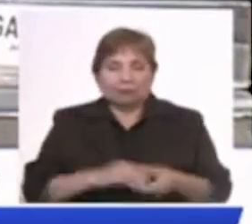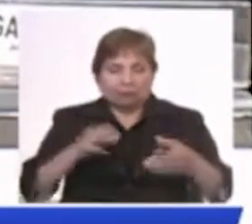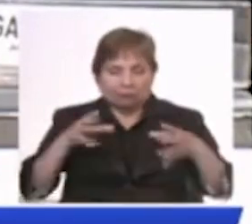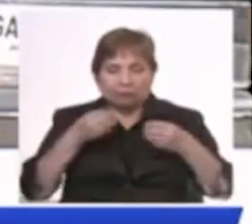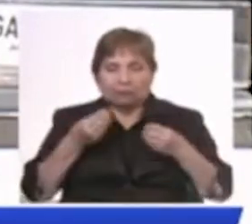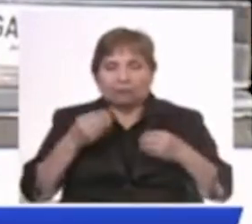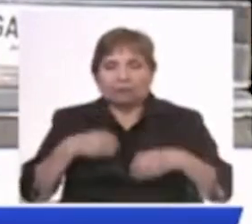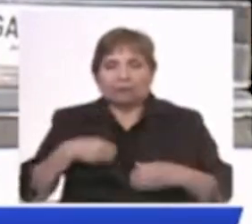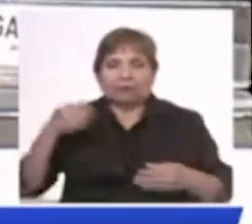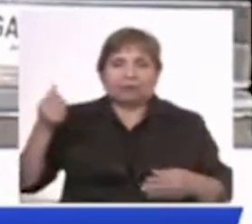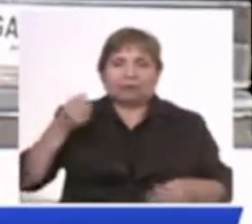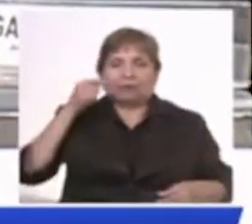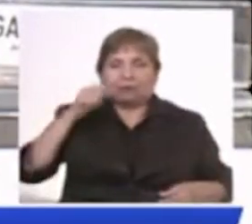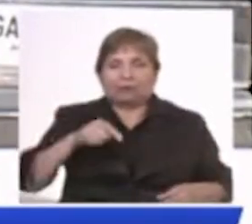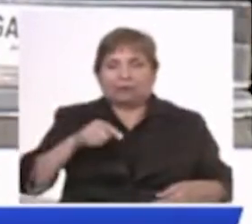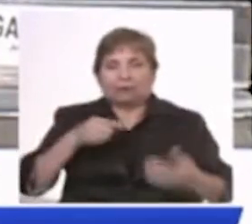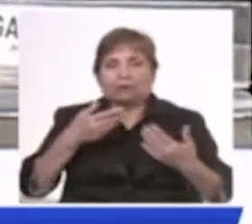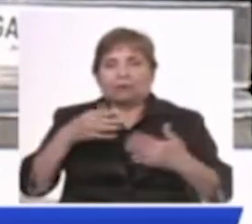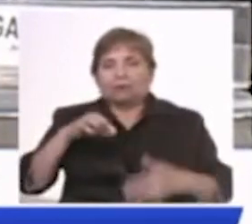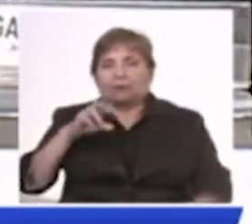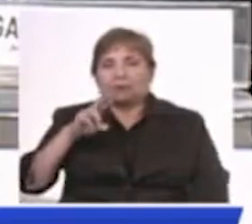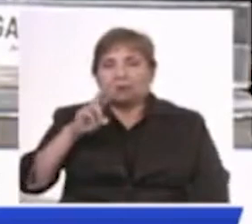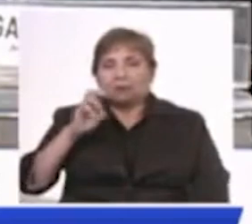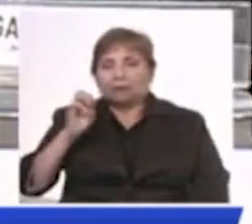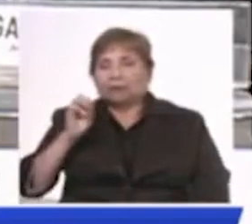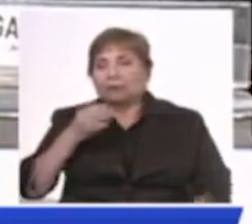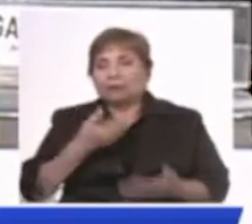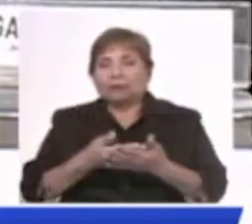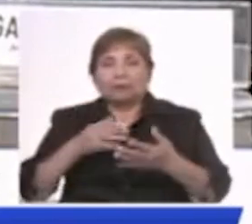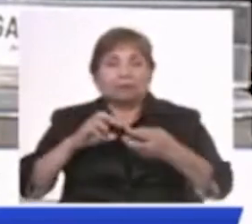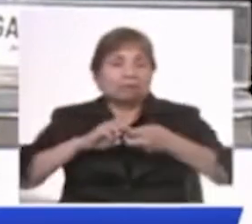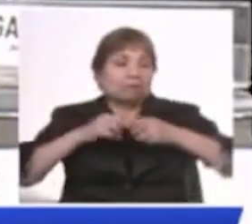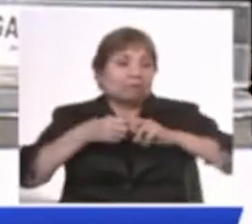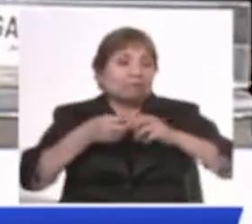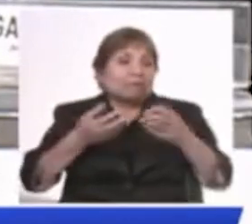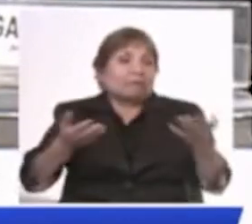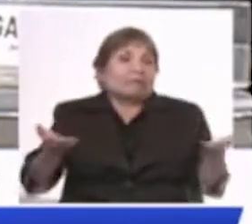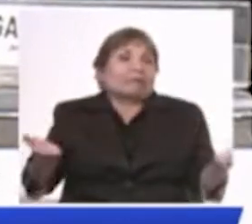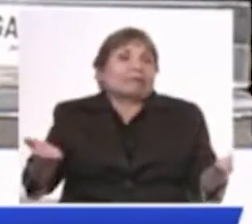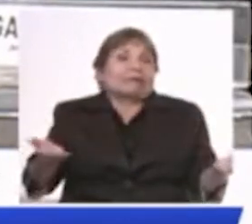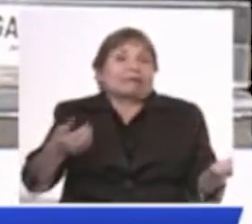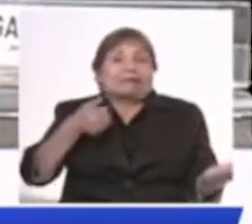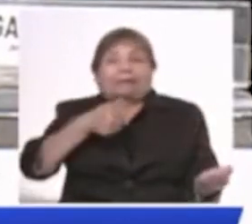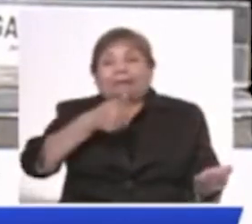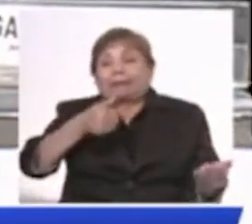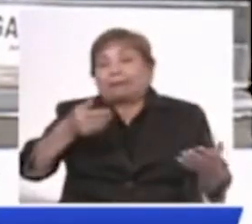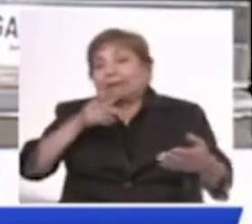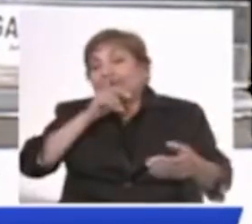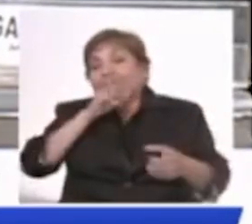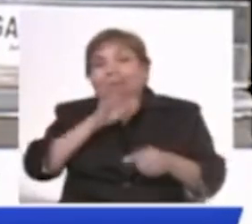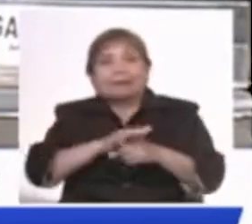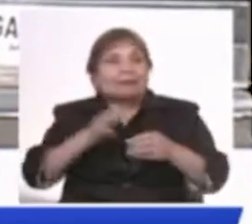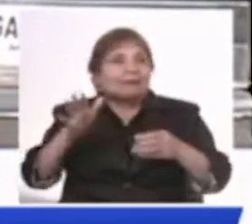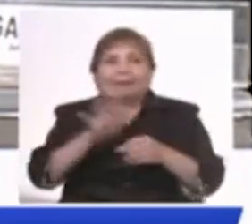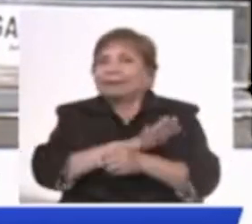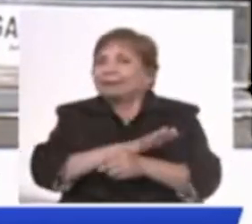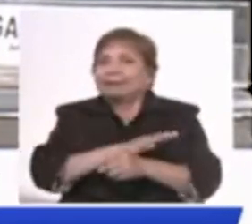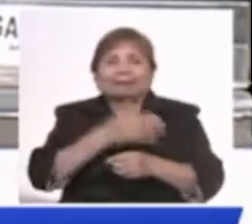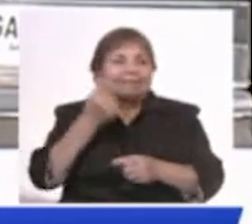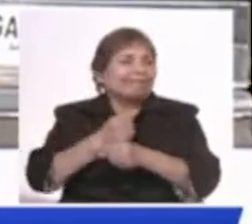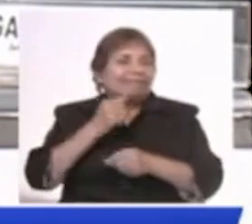por ganador a este proveedor. Situaciones que él mismo las incumplió hizo que no